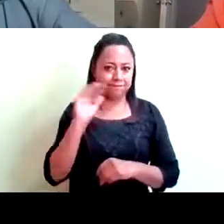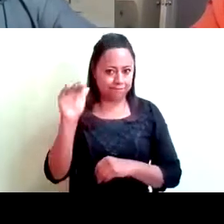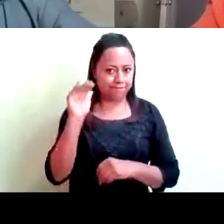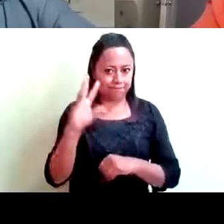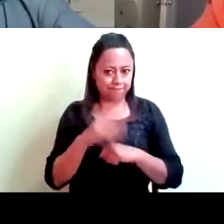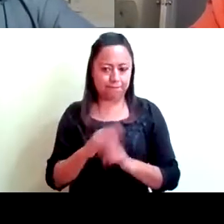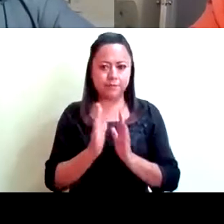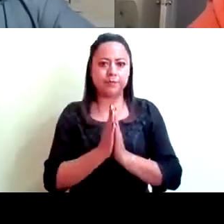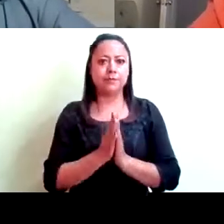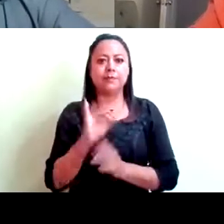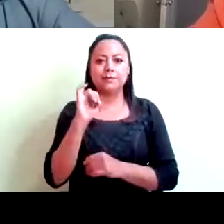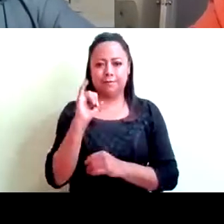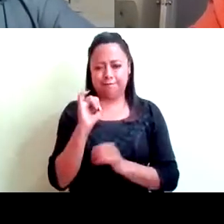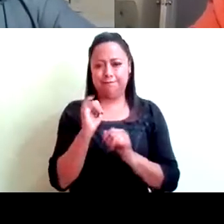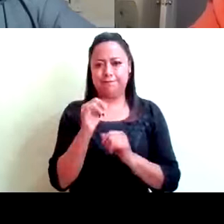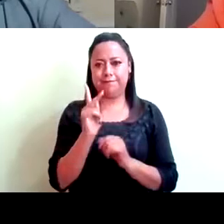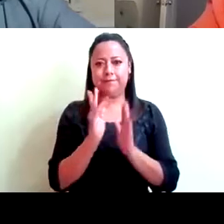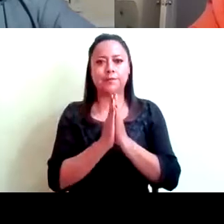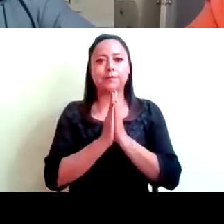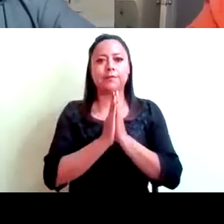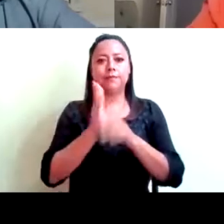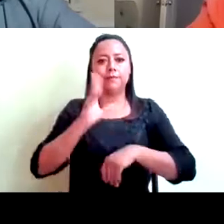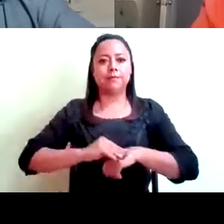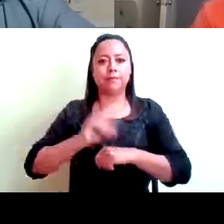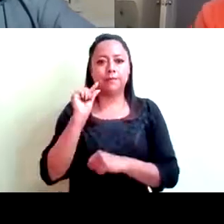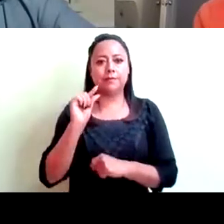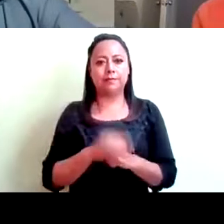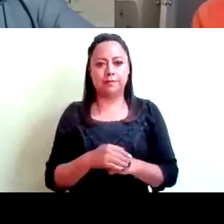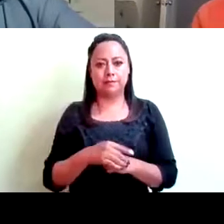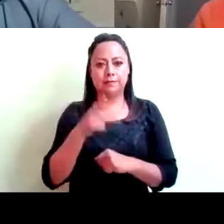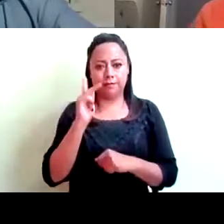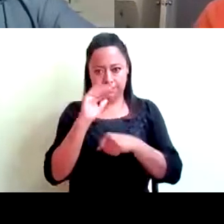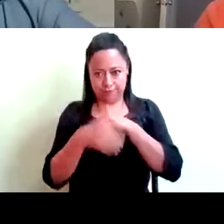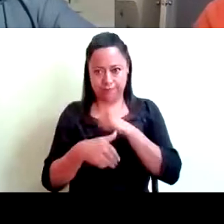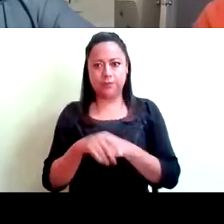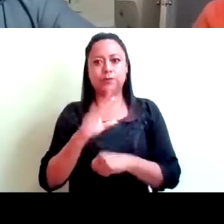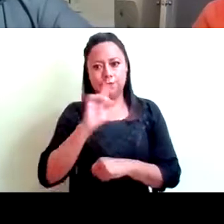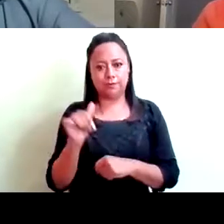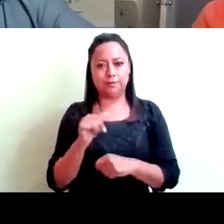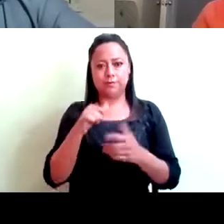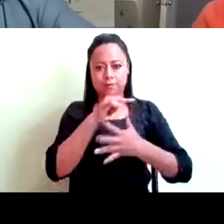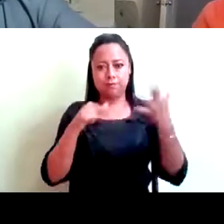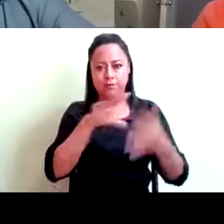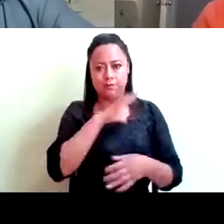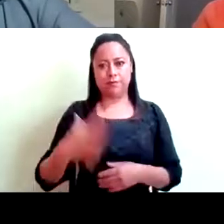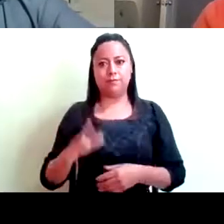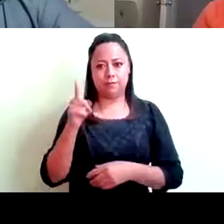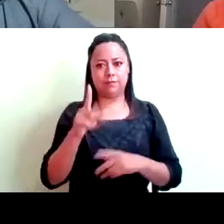Sí, pero permítame tantito, diputado Eliasa, porque todavía no termino, pero termino yo en asuntos generales y hablo con